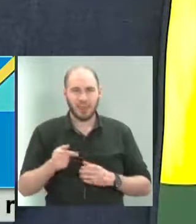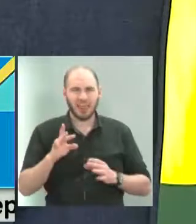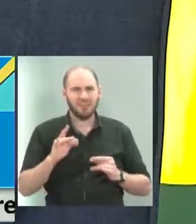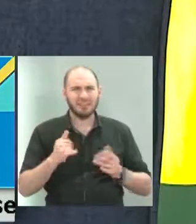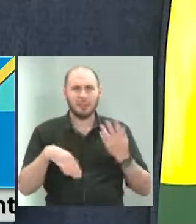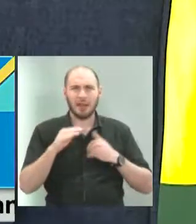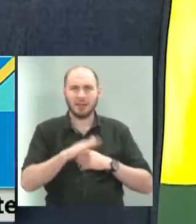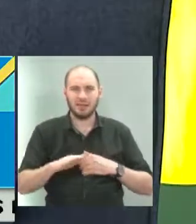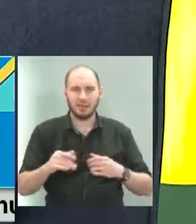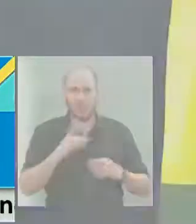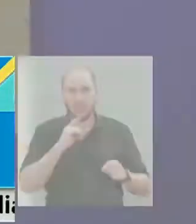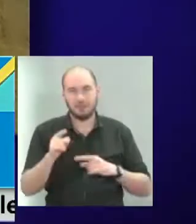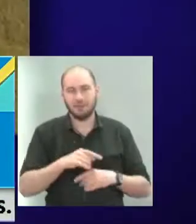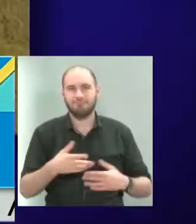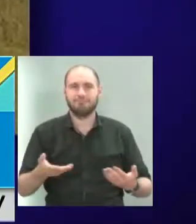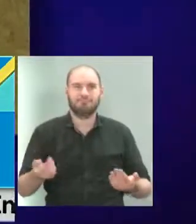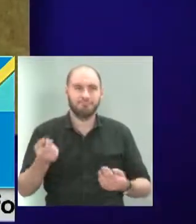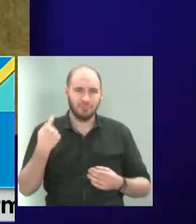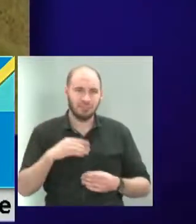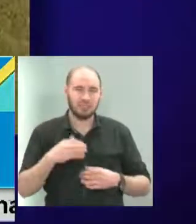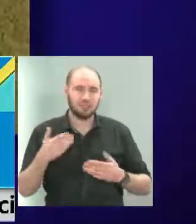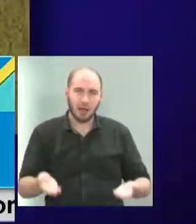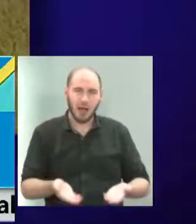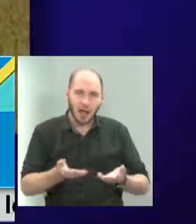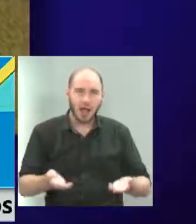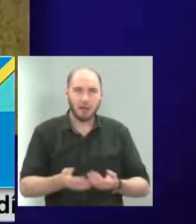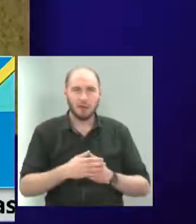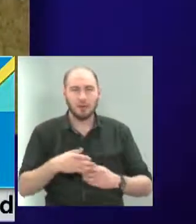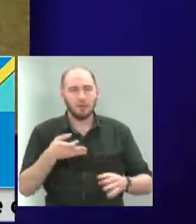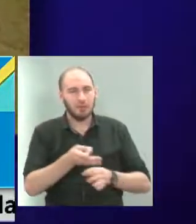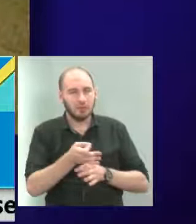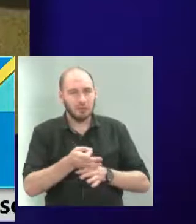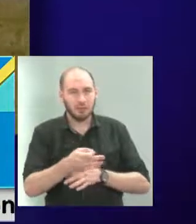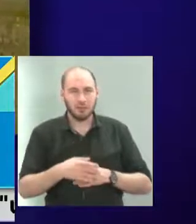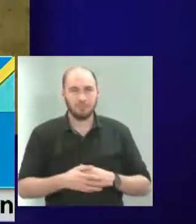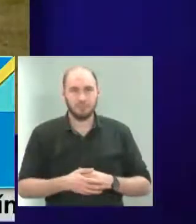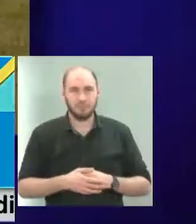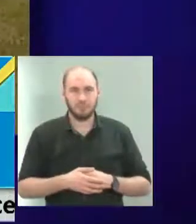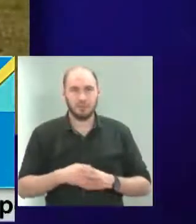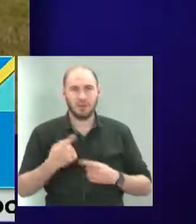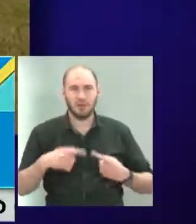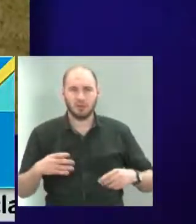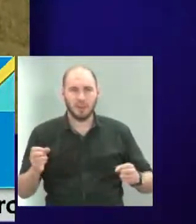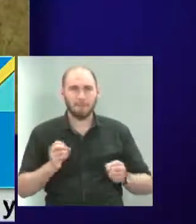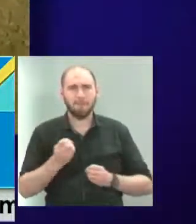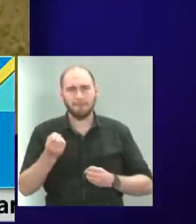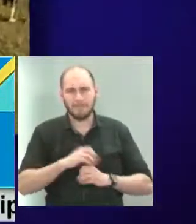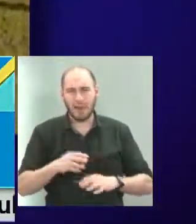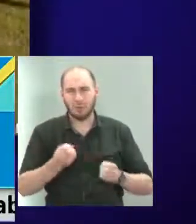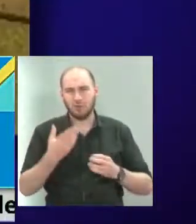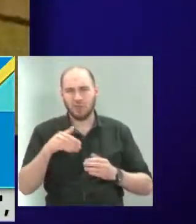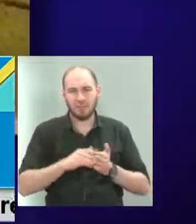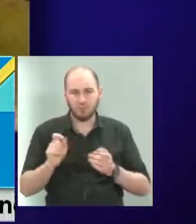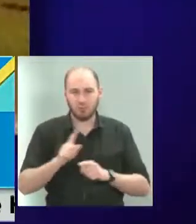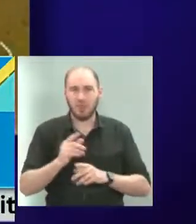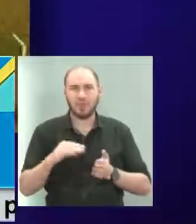difícil para los chicos, para los técnicos, ni hablar, tienen que estar convenciéndolo y bajando línea contra la adversidad muchas veces, que no depende de ustedes,